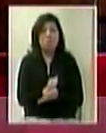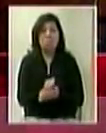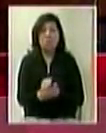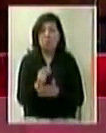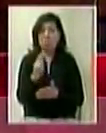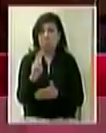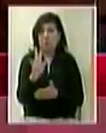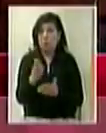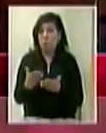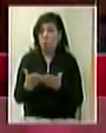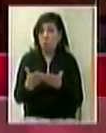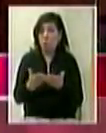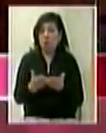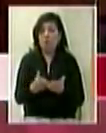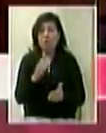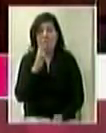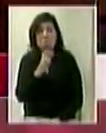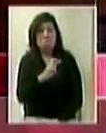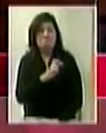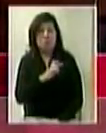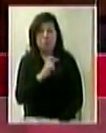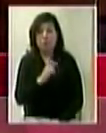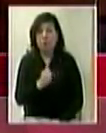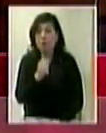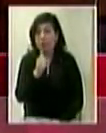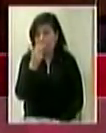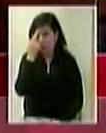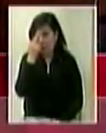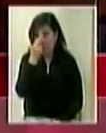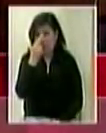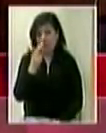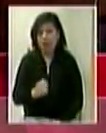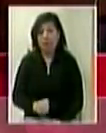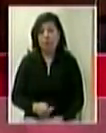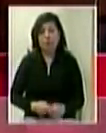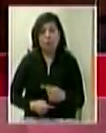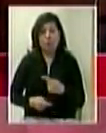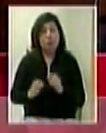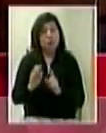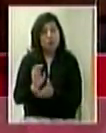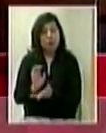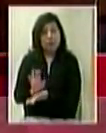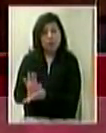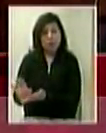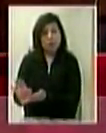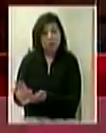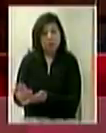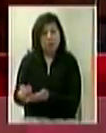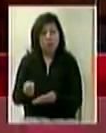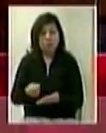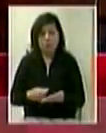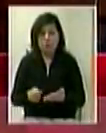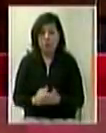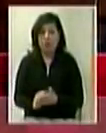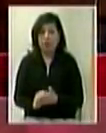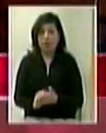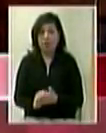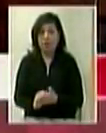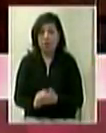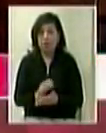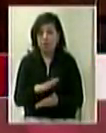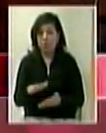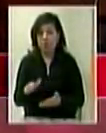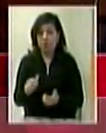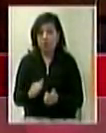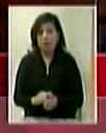más de 25 colegios particulares especialmente católicos han venido rechazando la inscripción o la matrícula de